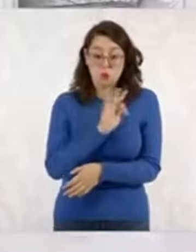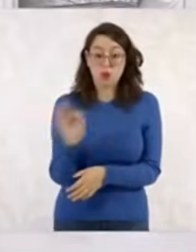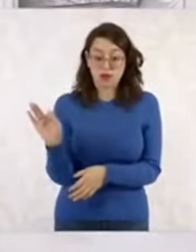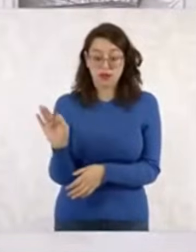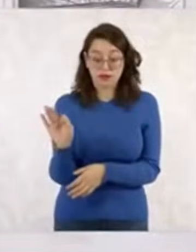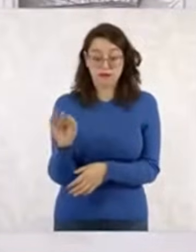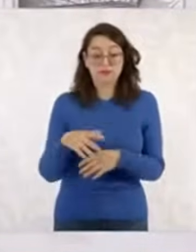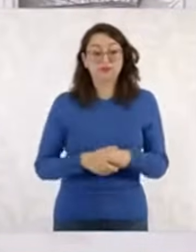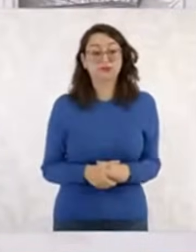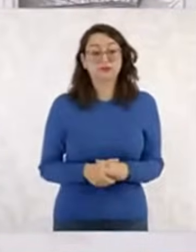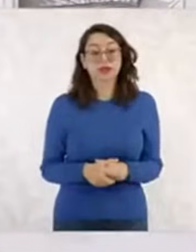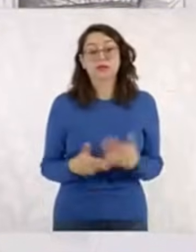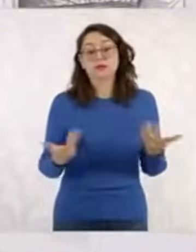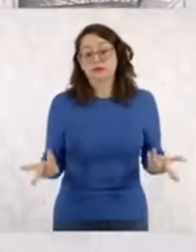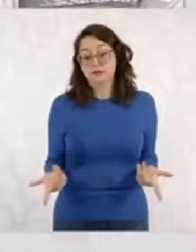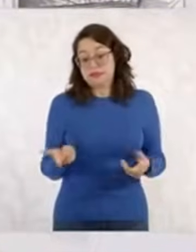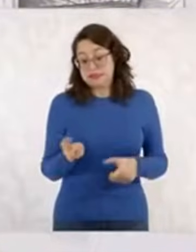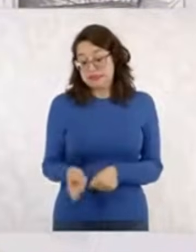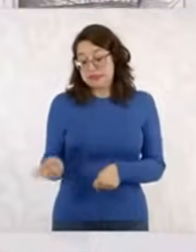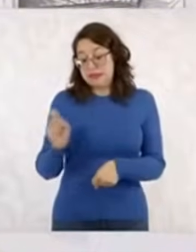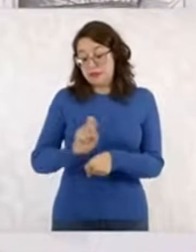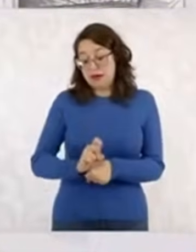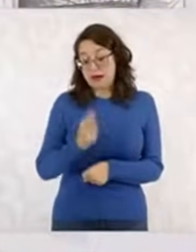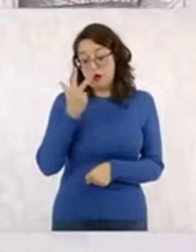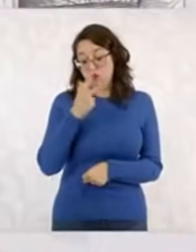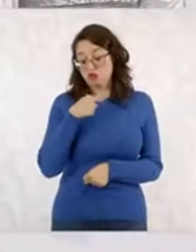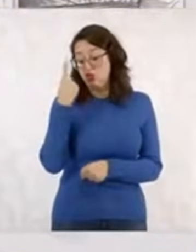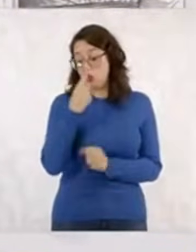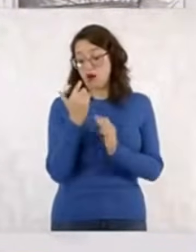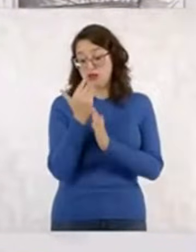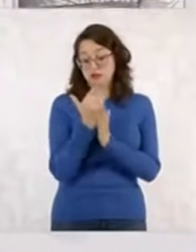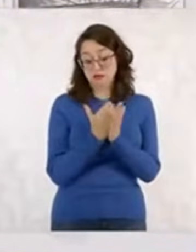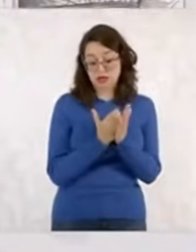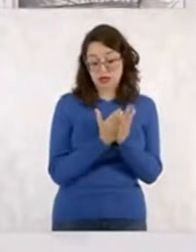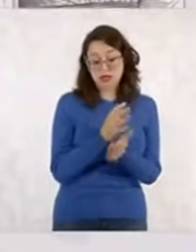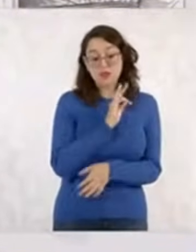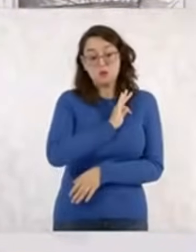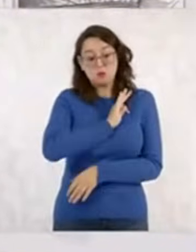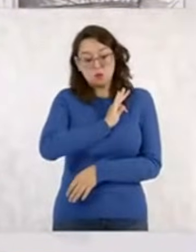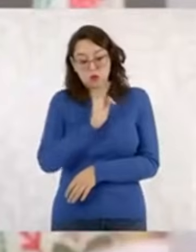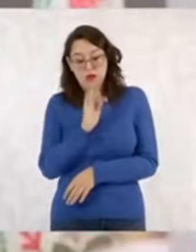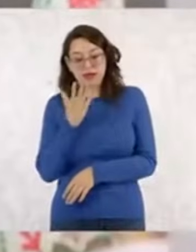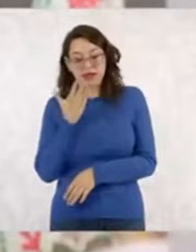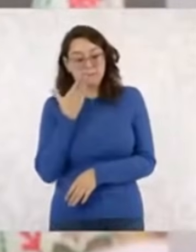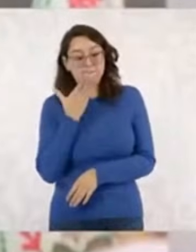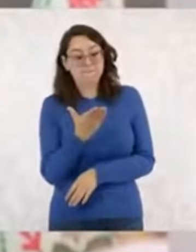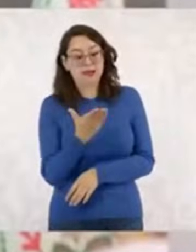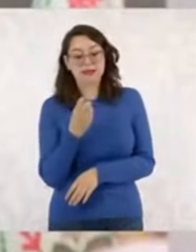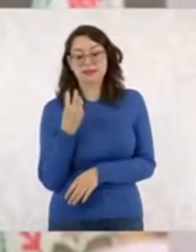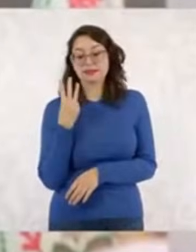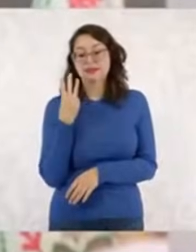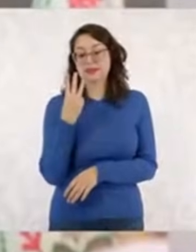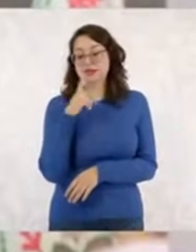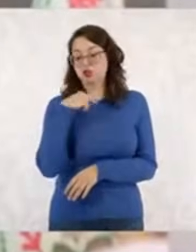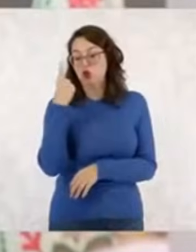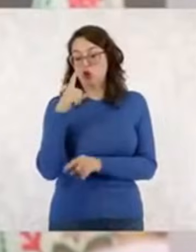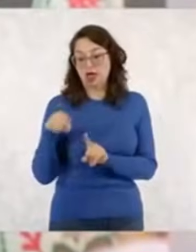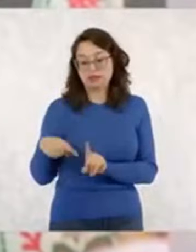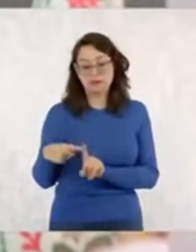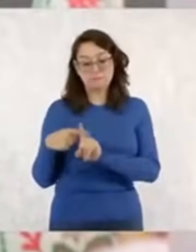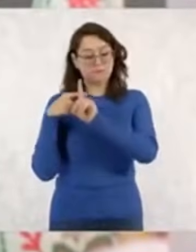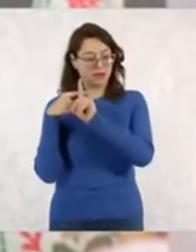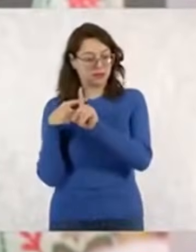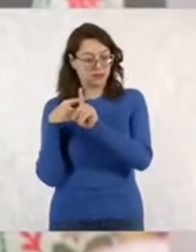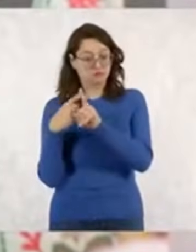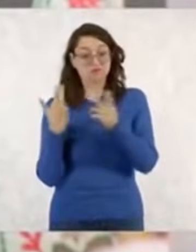reducción de 8 horas de trabajo ordinario, se suman así 3 horas extraordinarias a las actualmente establecidas, resultando así